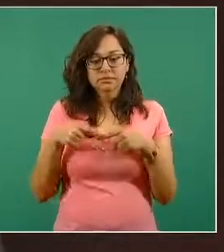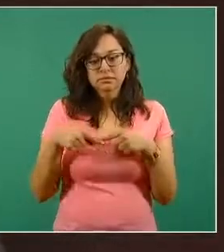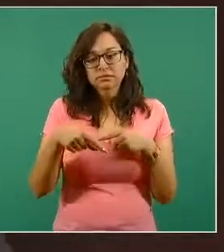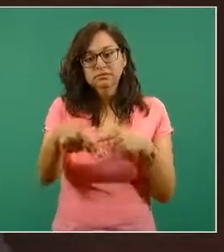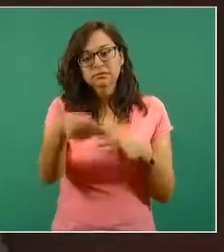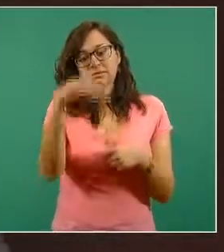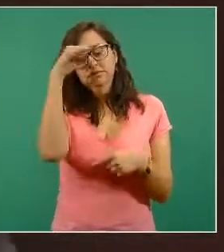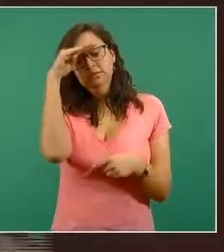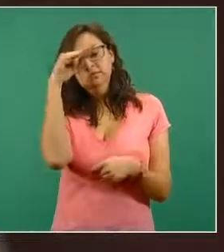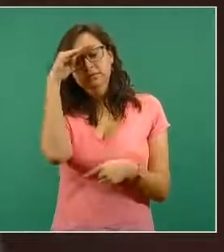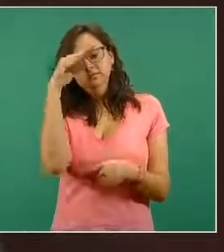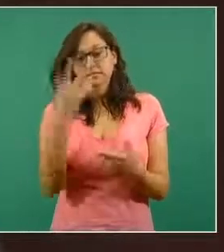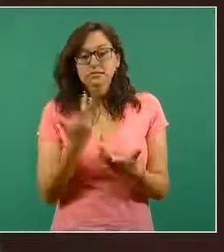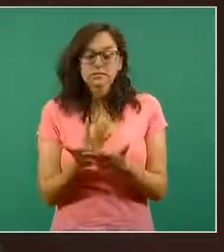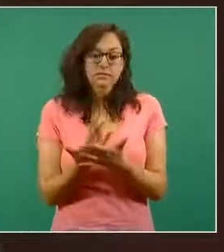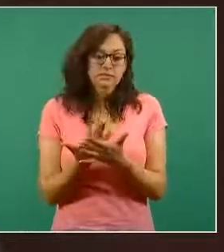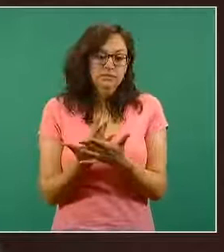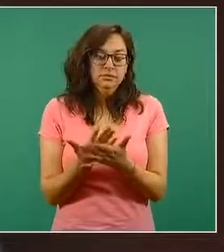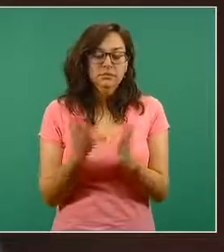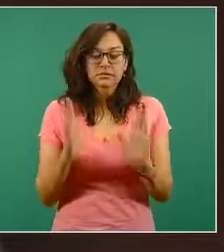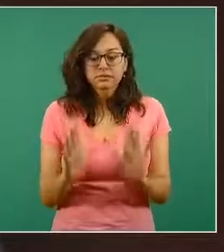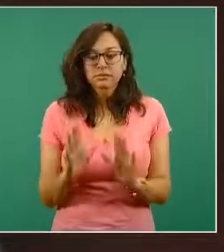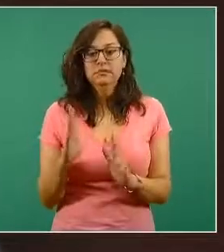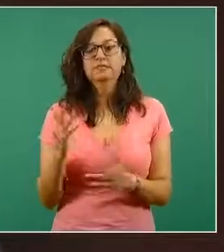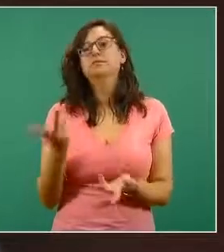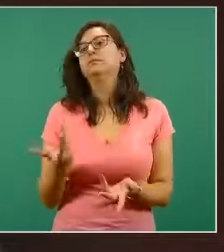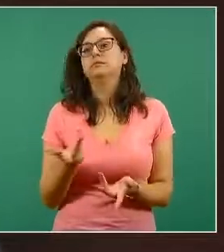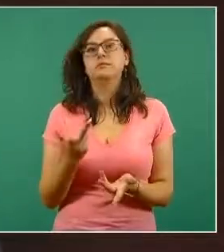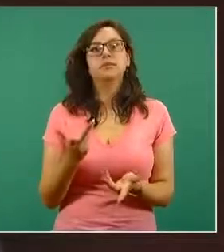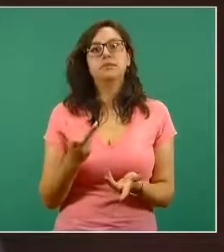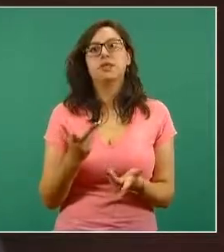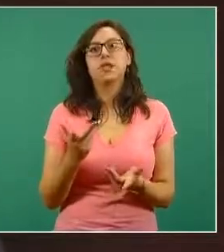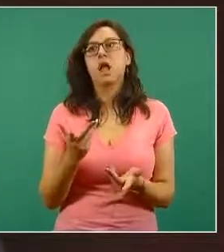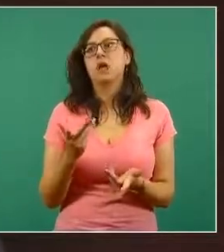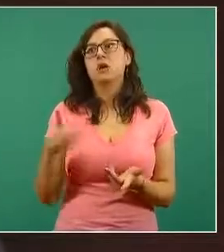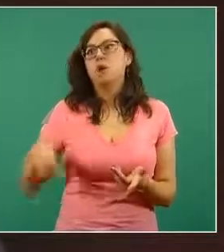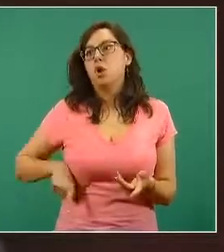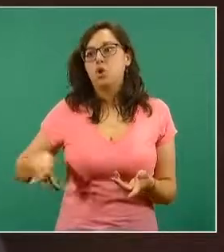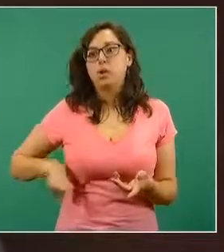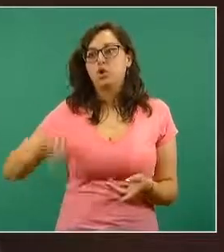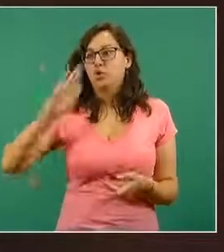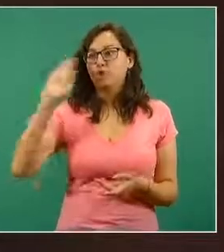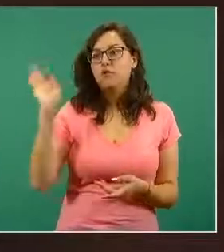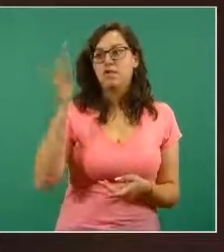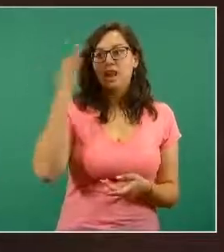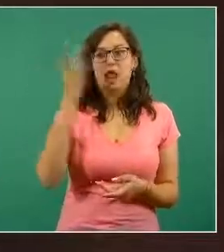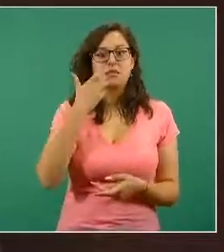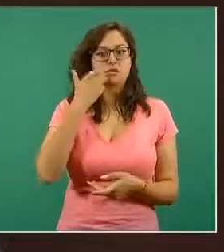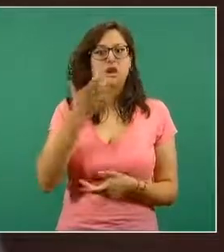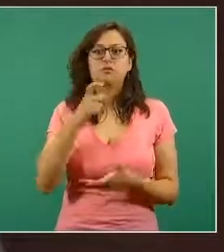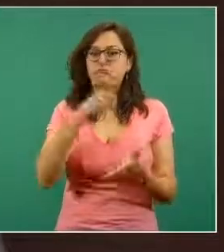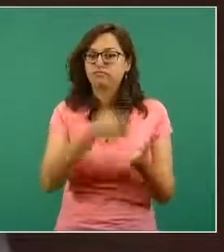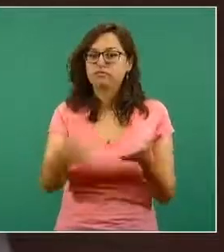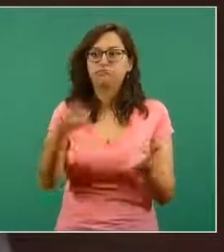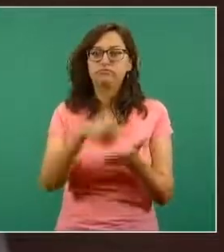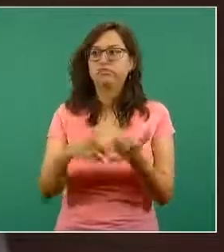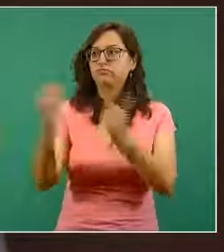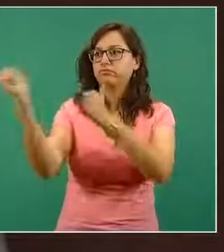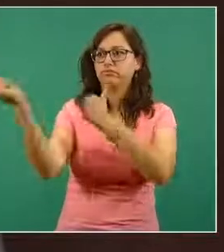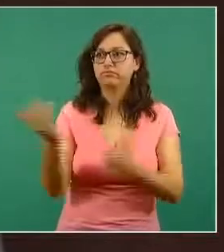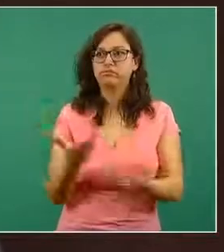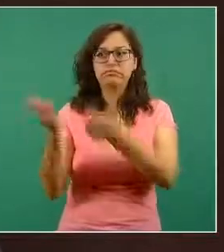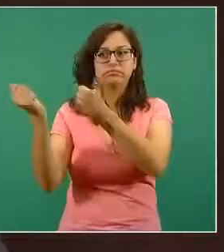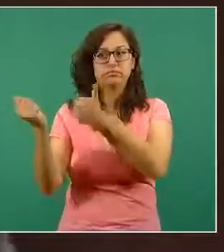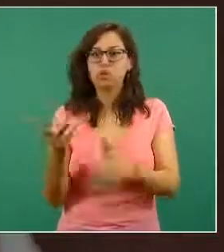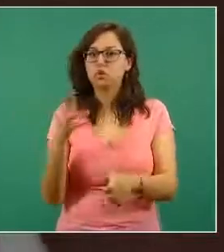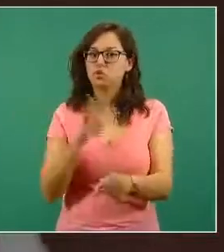opción, y esto es del gobierno federal, cualquier opción que se pueda tener una proveeduría inmediata, eso se irá